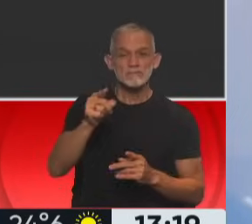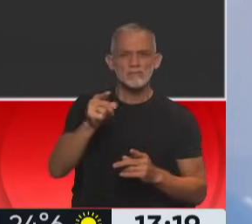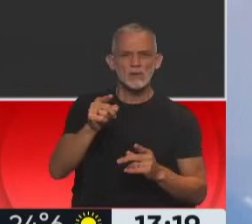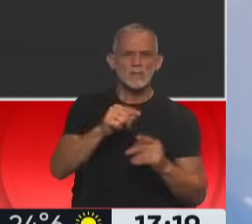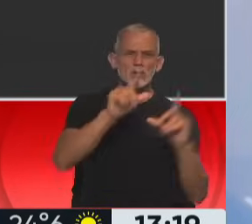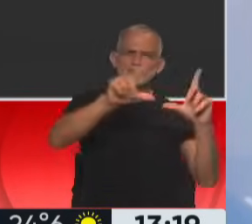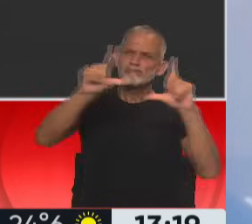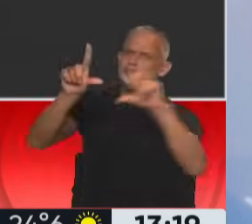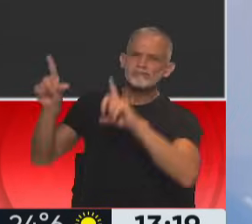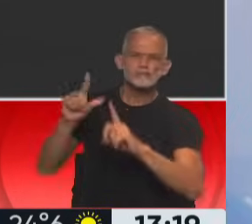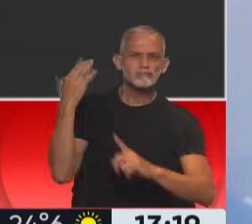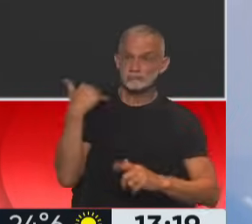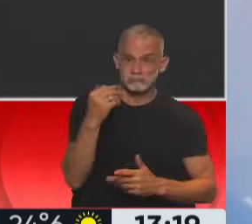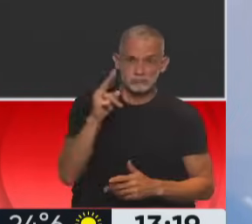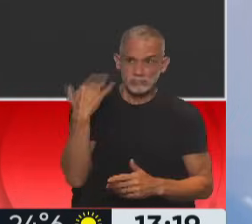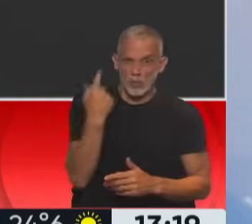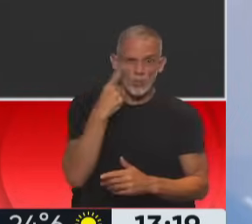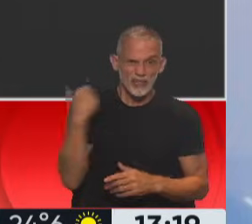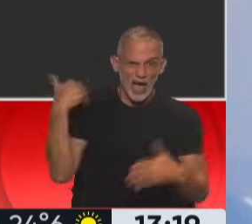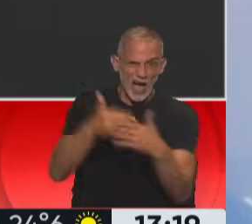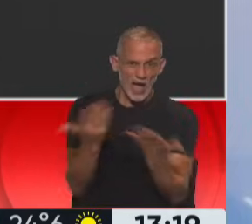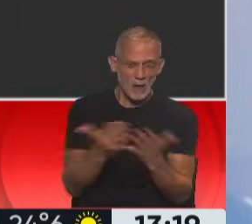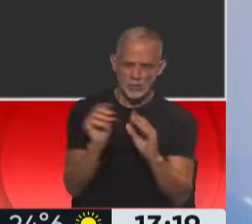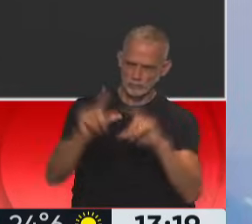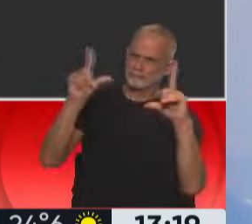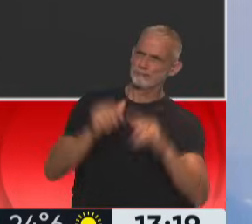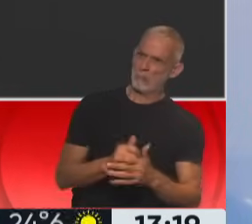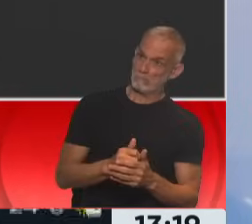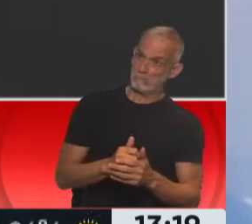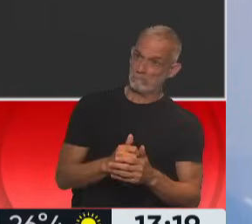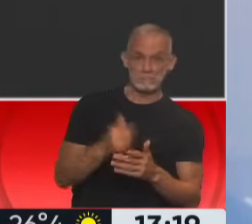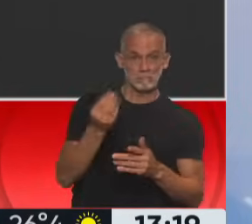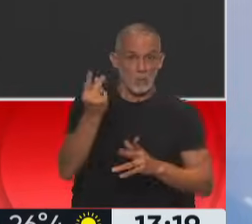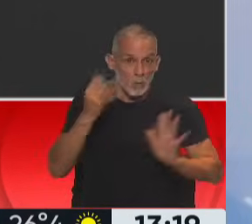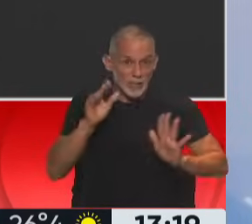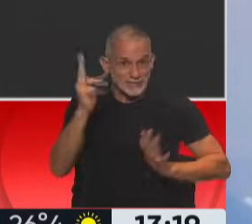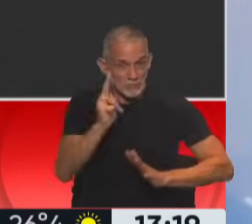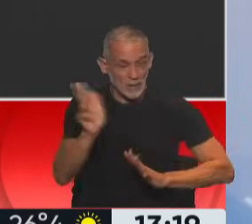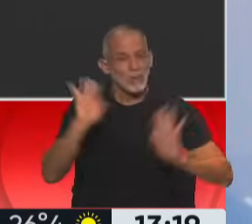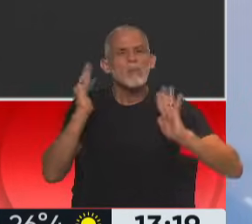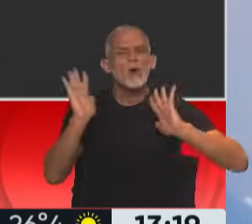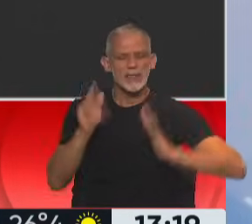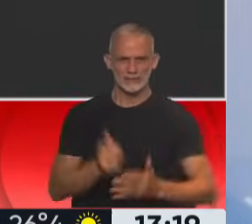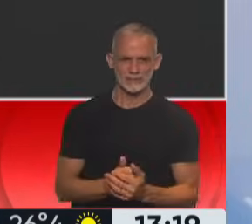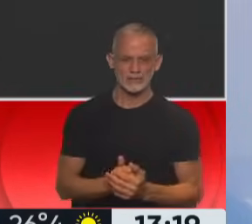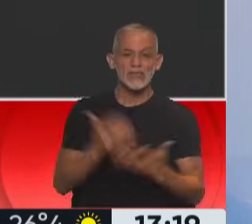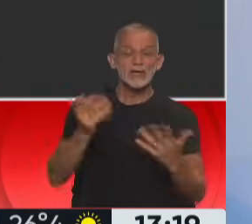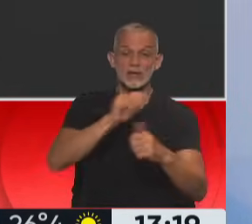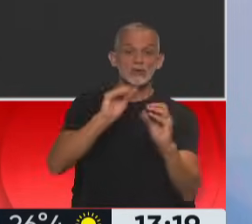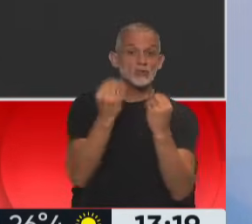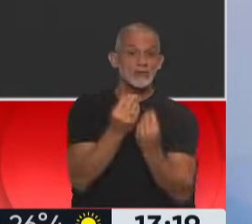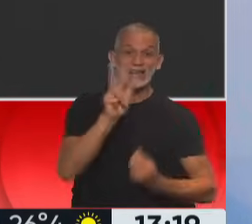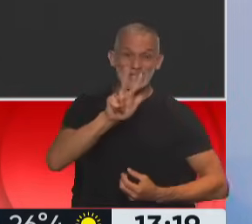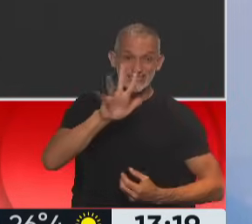los favoritos en las últimas 24 horas. Y acá hay un dato fundamental. Los